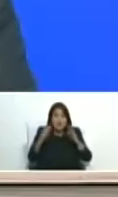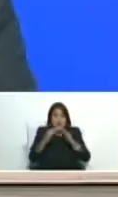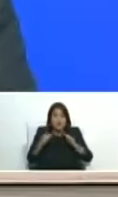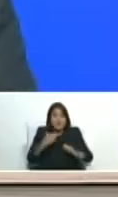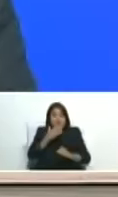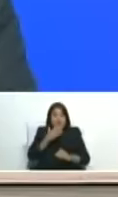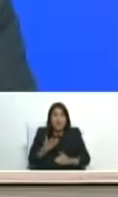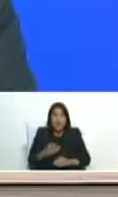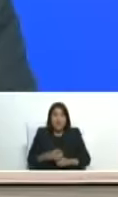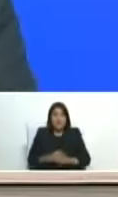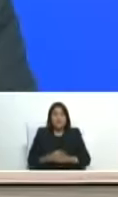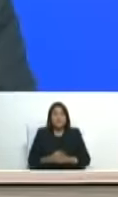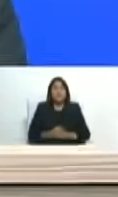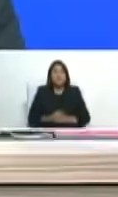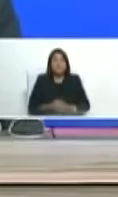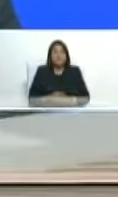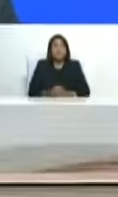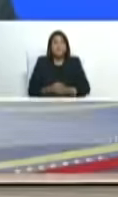Año Nuevo de nuestro pueblo.